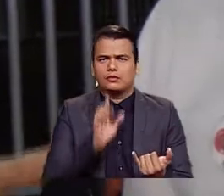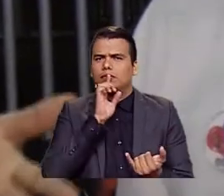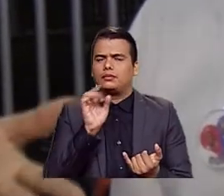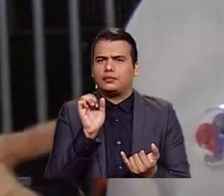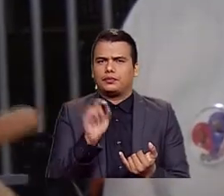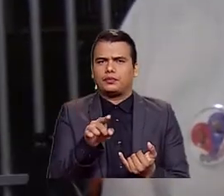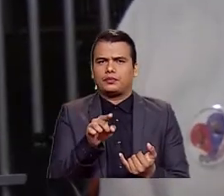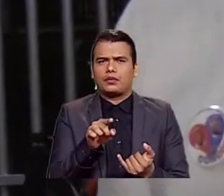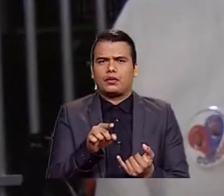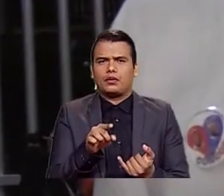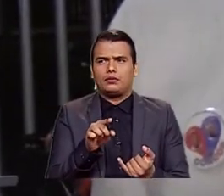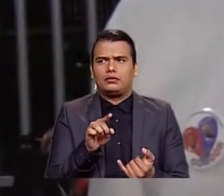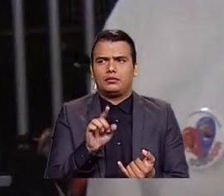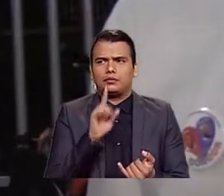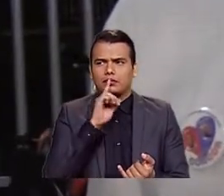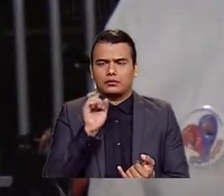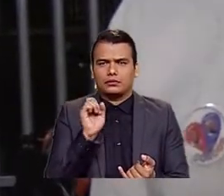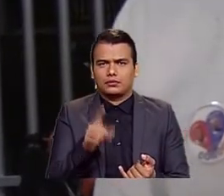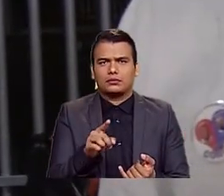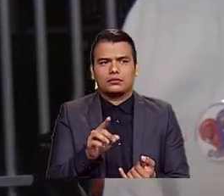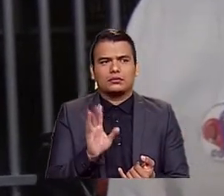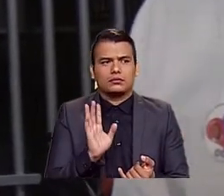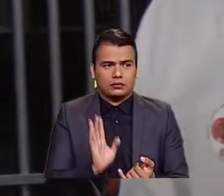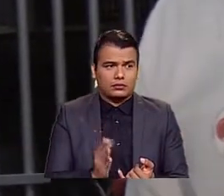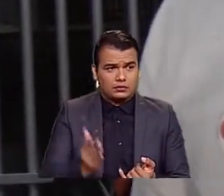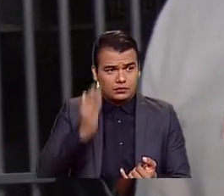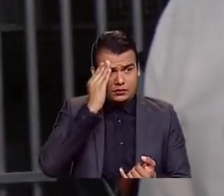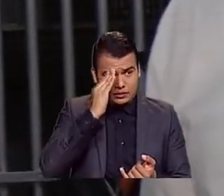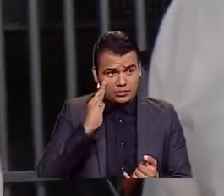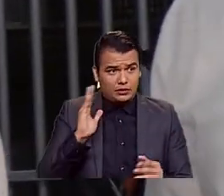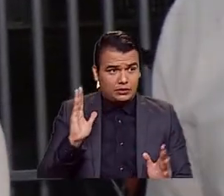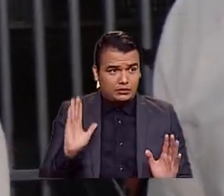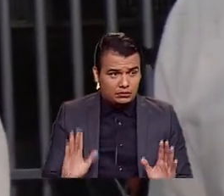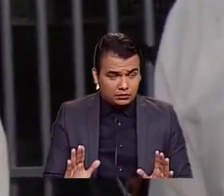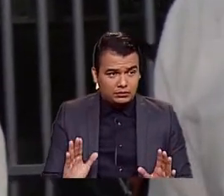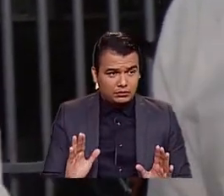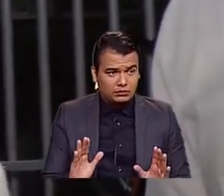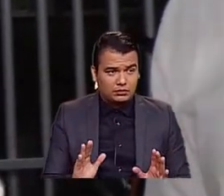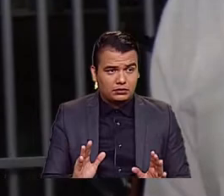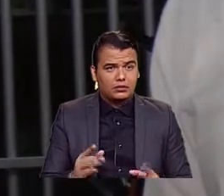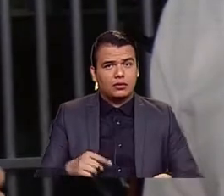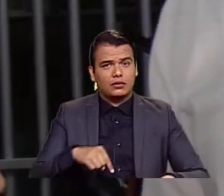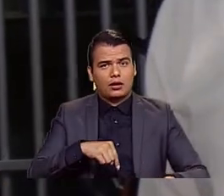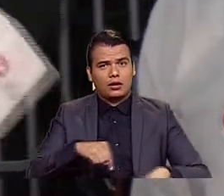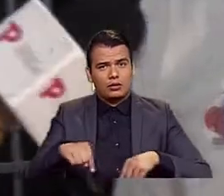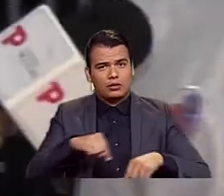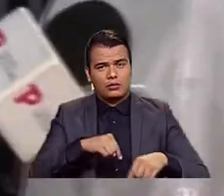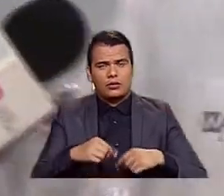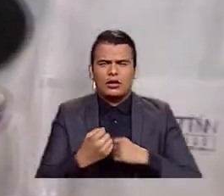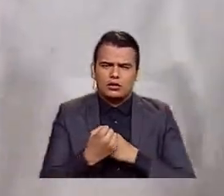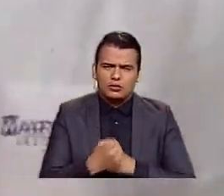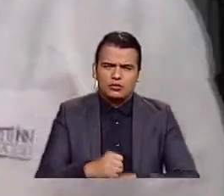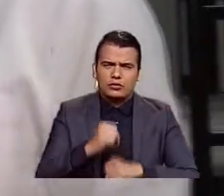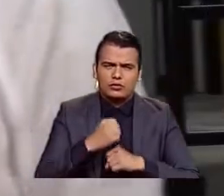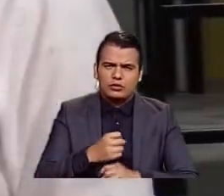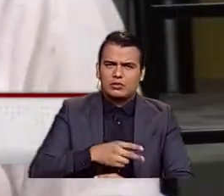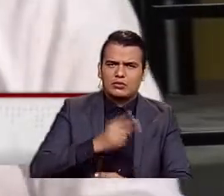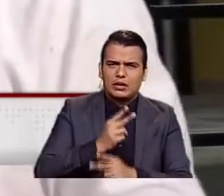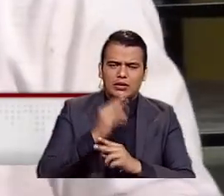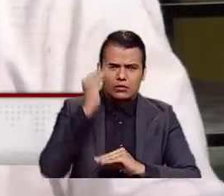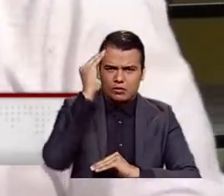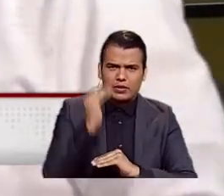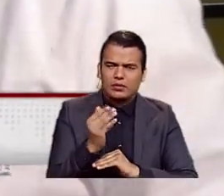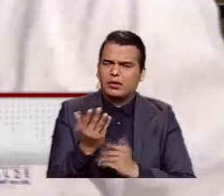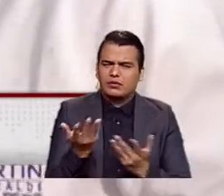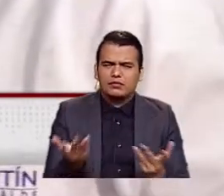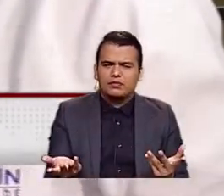La seguridad que sigue tangible en la ciudad de Quibdó se ha combatido, porque hay que reconocerlo por parte de las autoridades, pero aún falta, Martín. Bueno, para mí